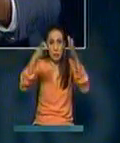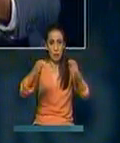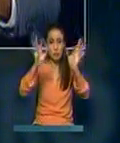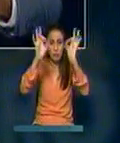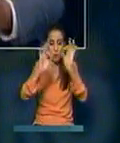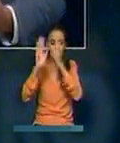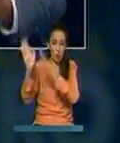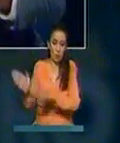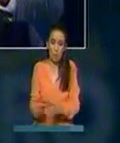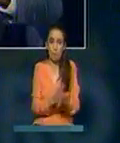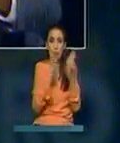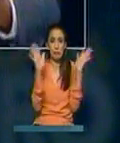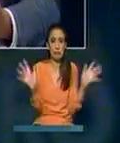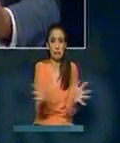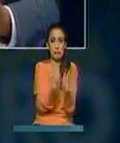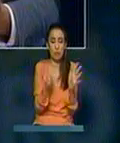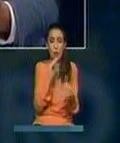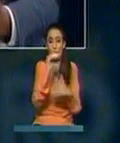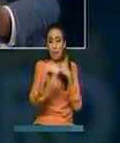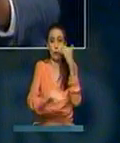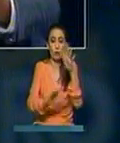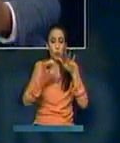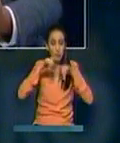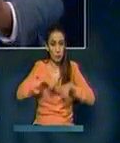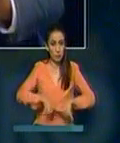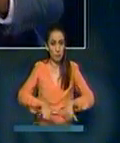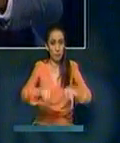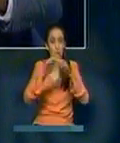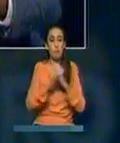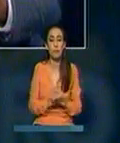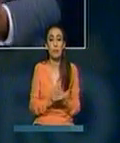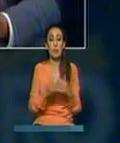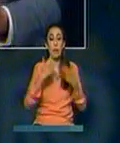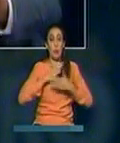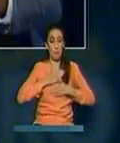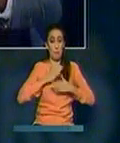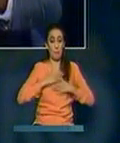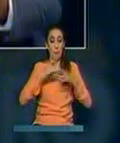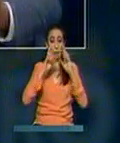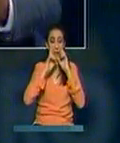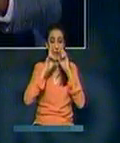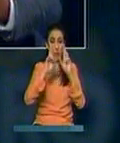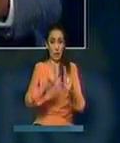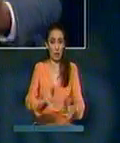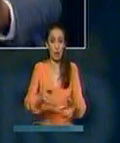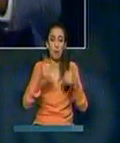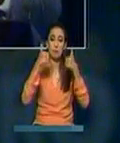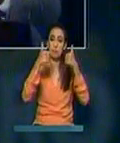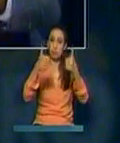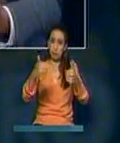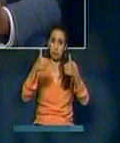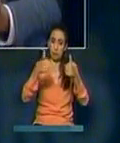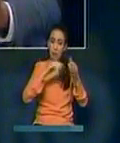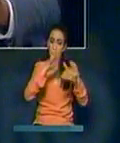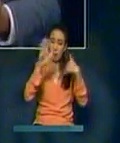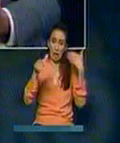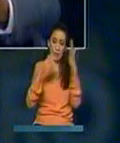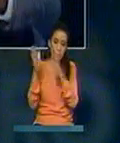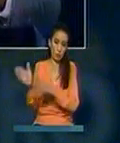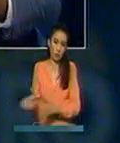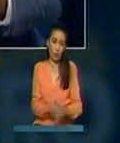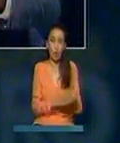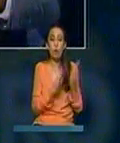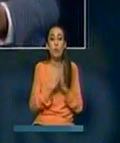incentivar la producción, incentivar los emprendimientos del país. Mi reconocimiento y mi aplauso permanente para esos emprendedores.